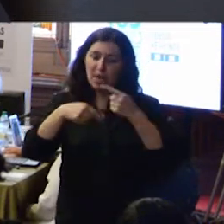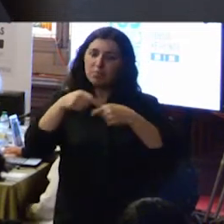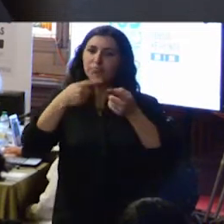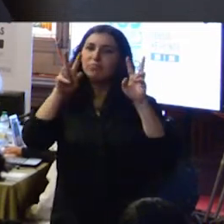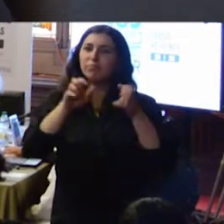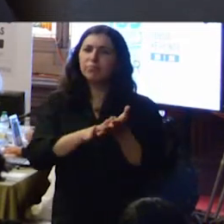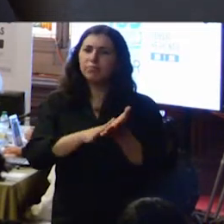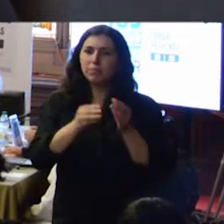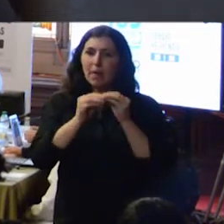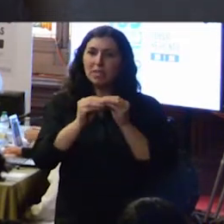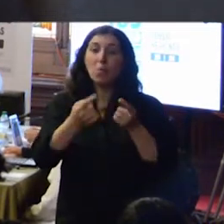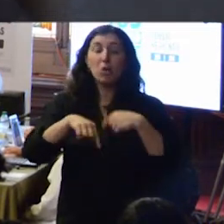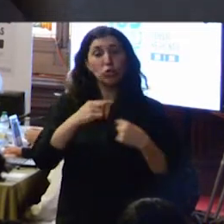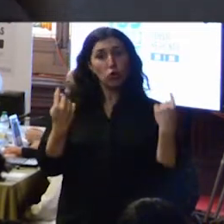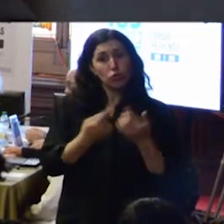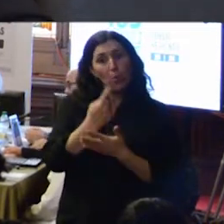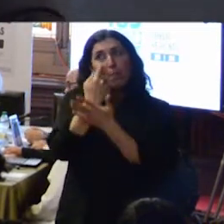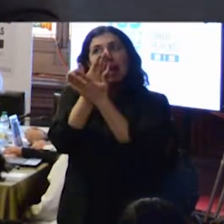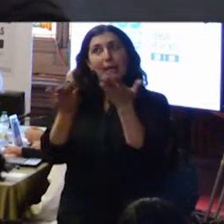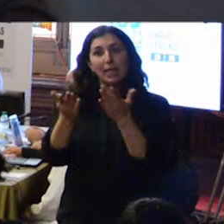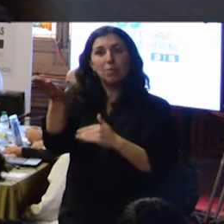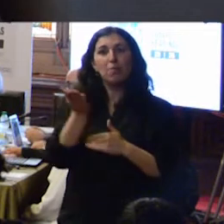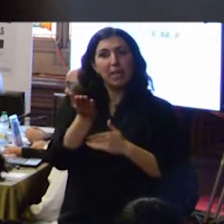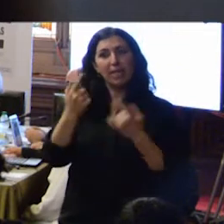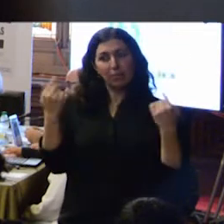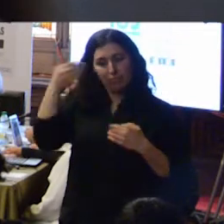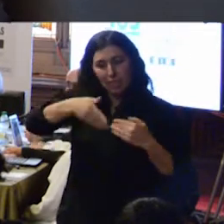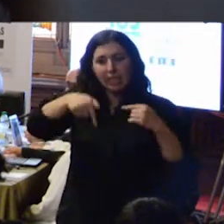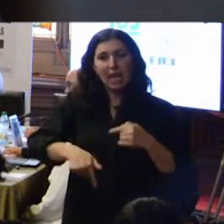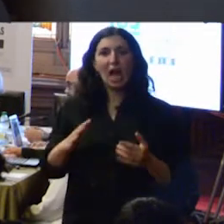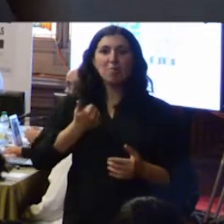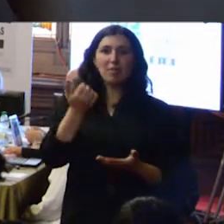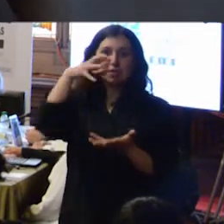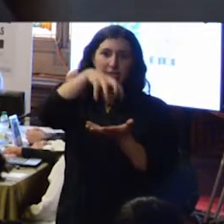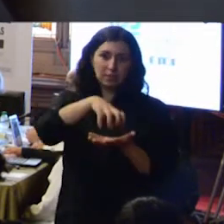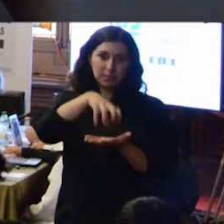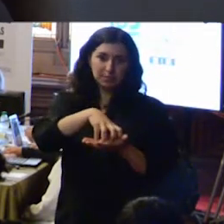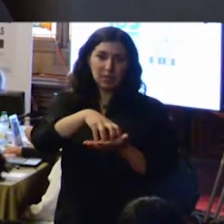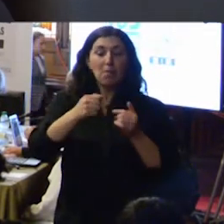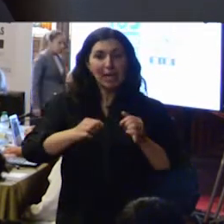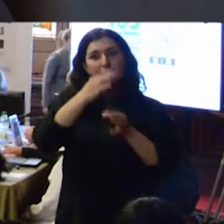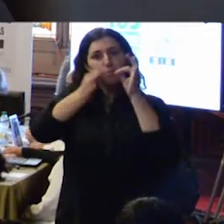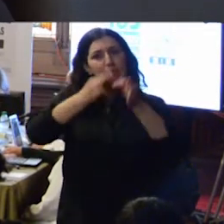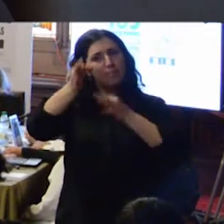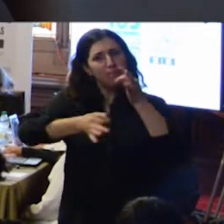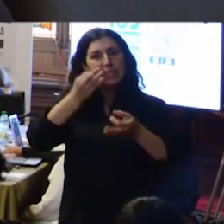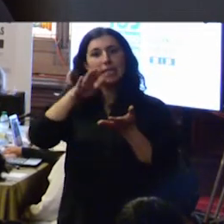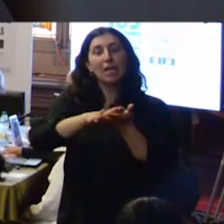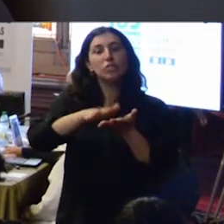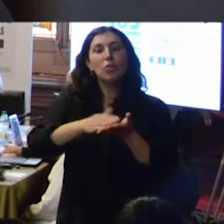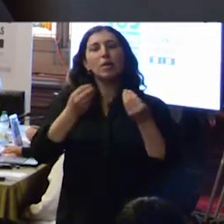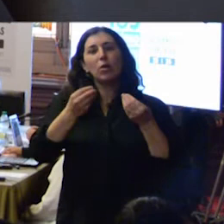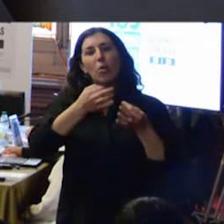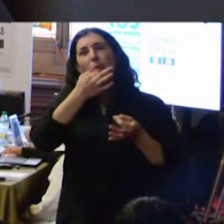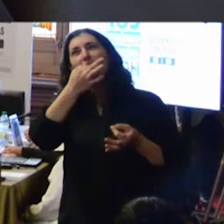civil esta solicitud para aprovechar este espacio para indicarles un poco lo que hemos podido ver como